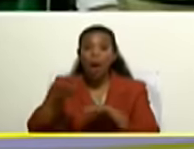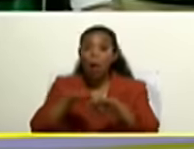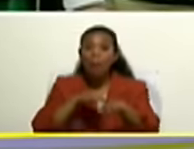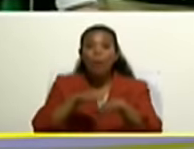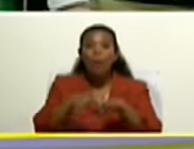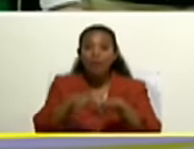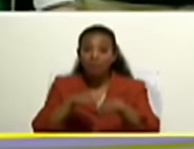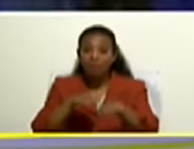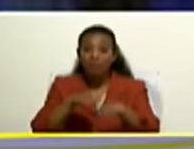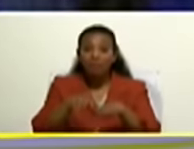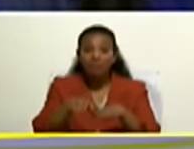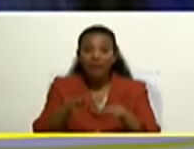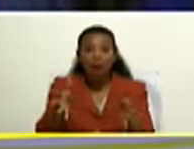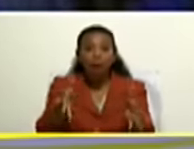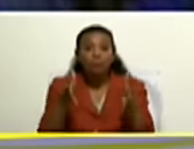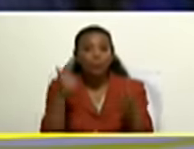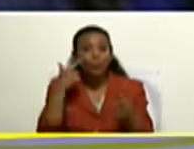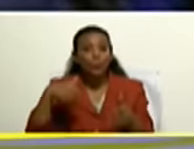Cojedes lo ganó